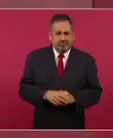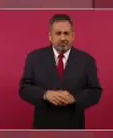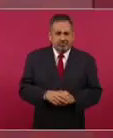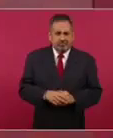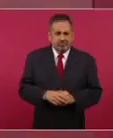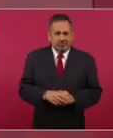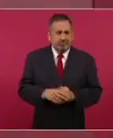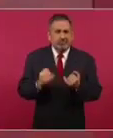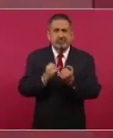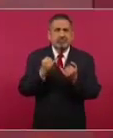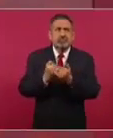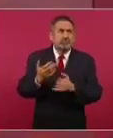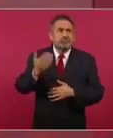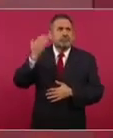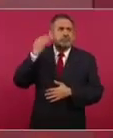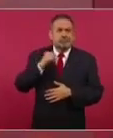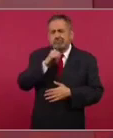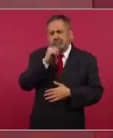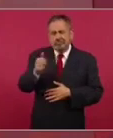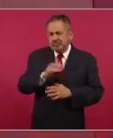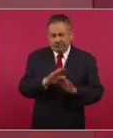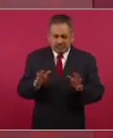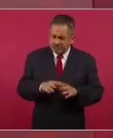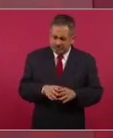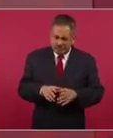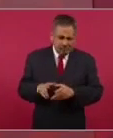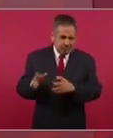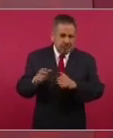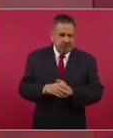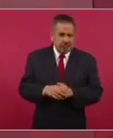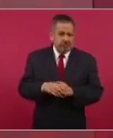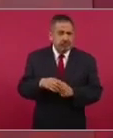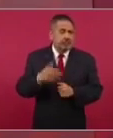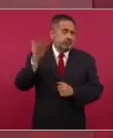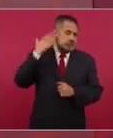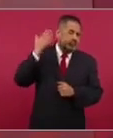como eran antes, empleados